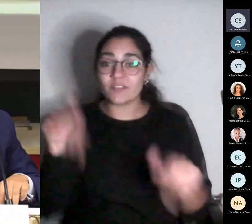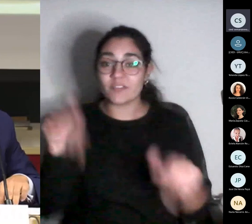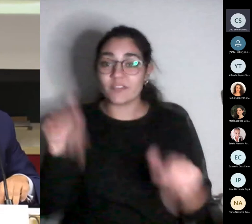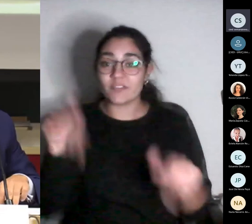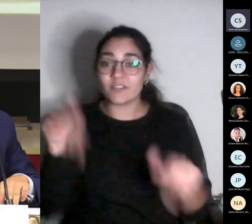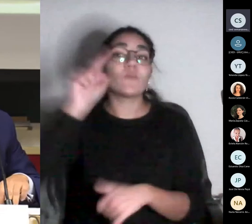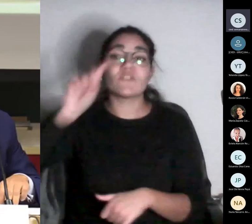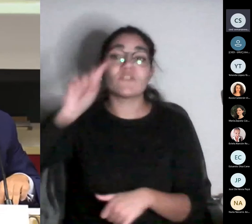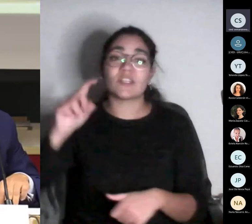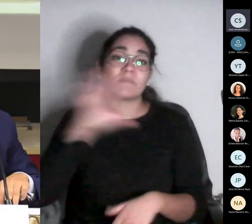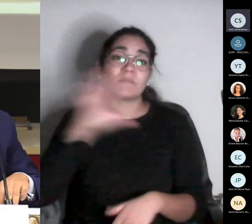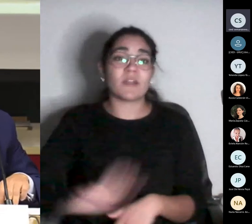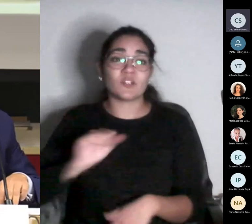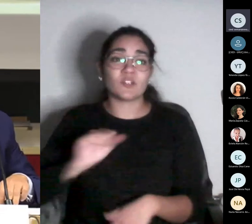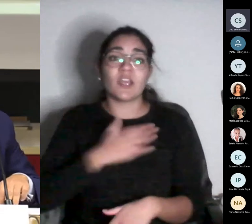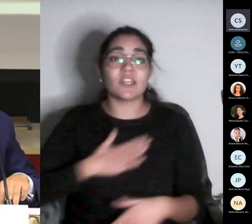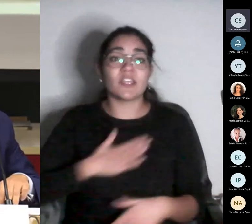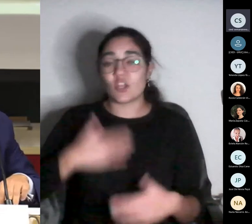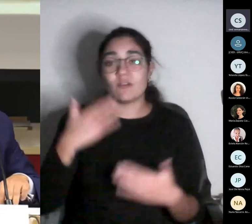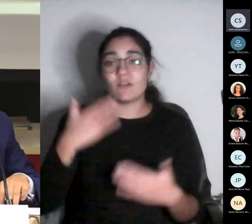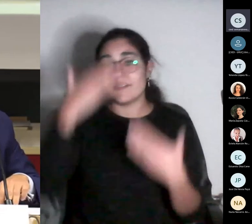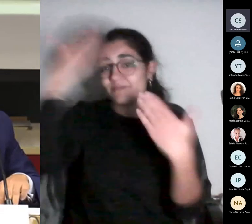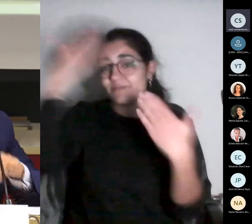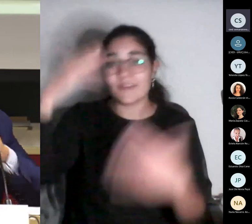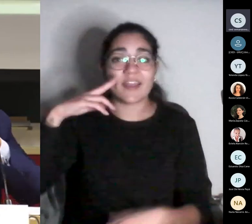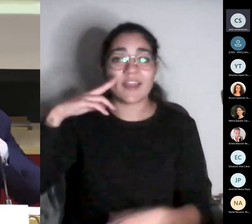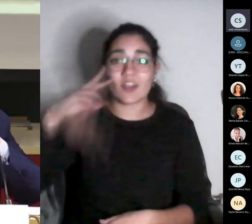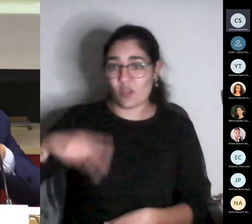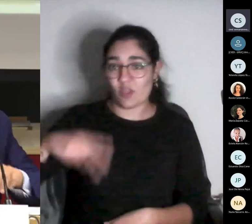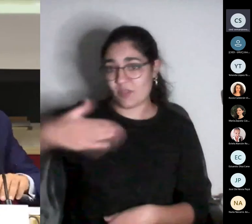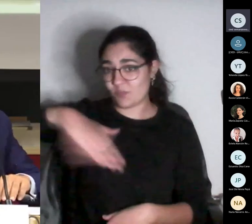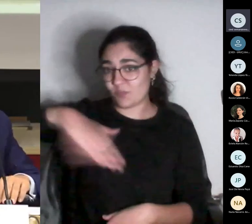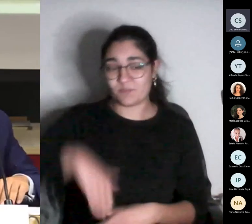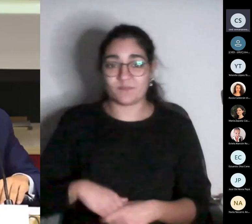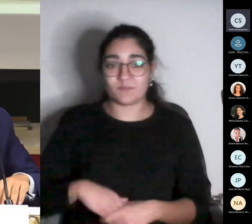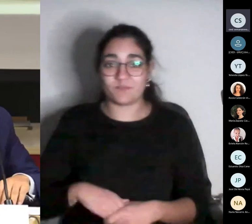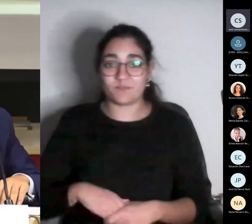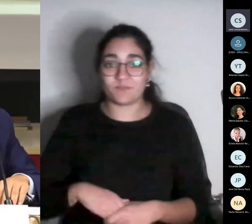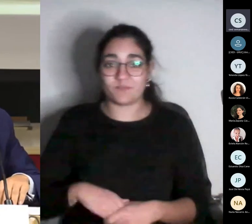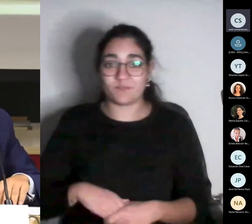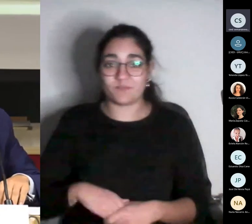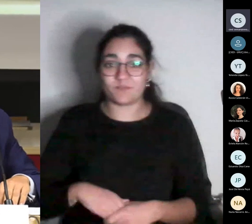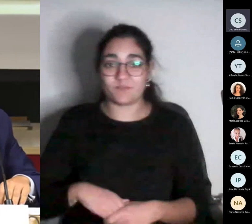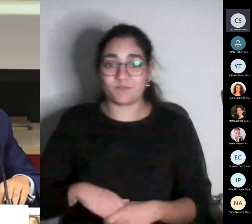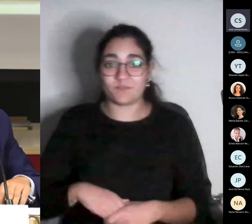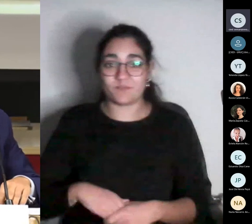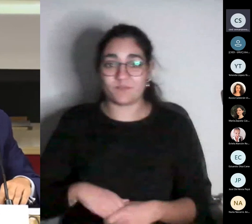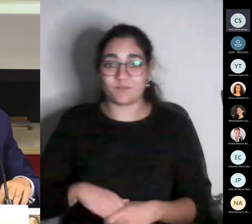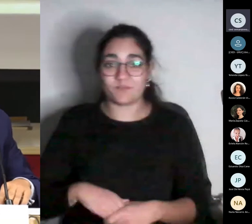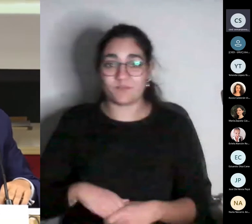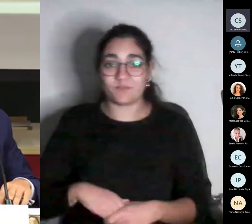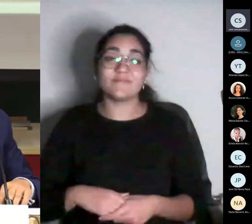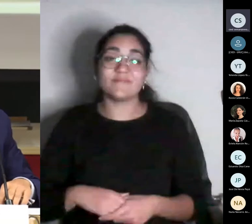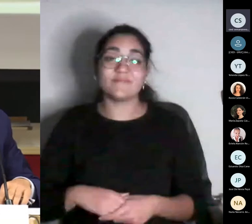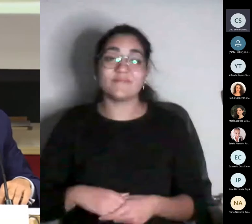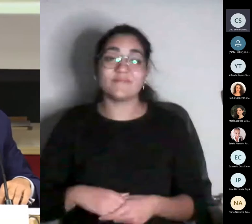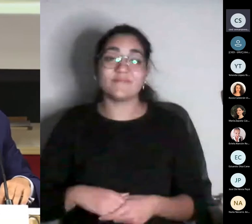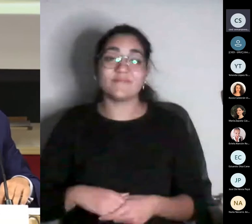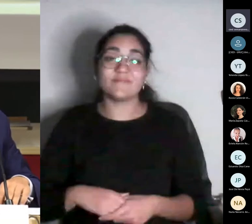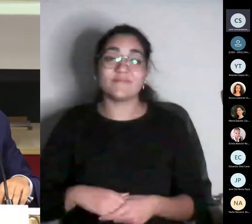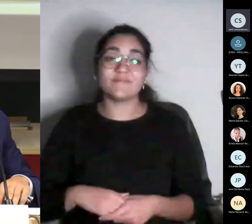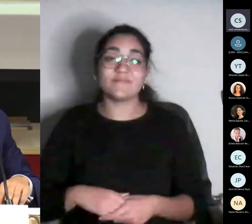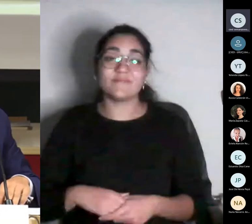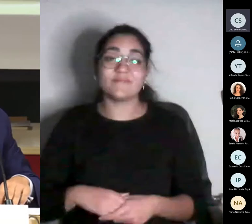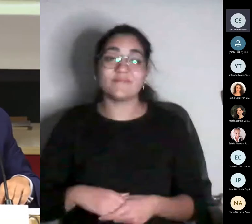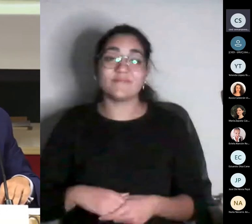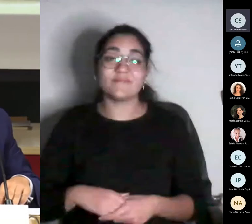premiamos, hoy os reconocemos. Ha ha sido un compromiso de este equipo de